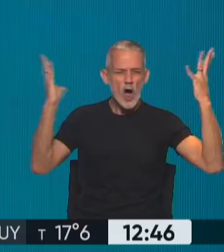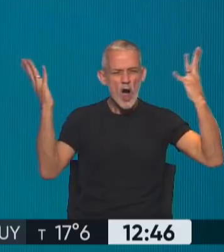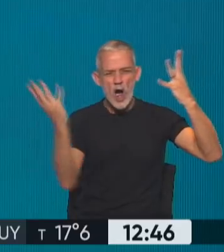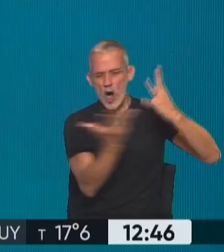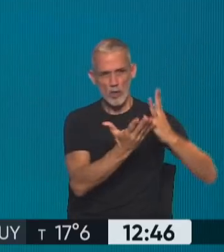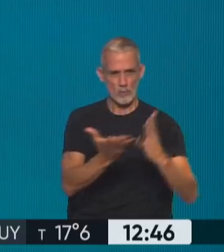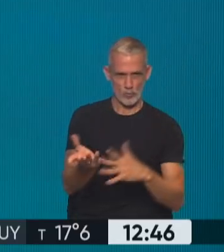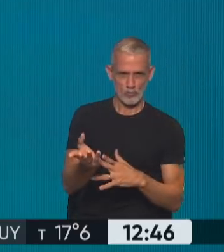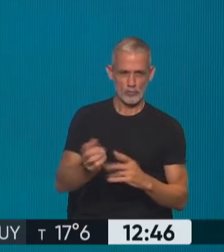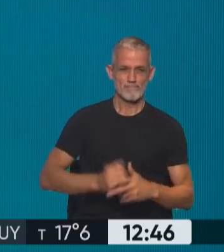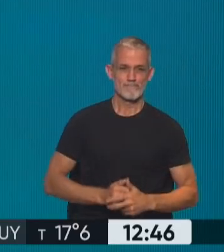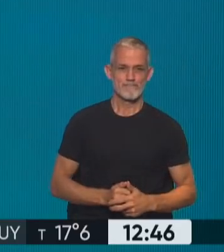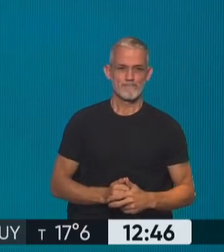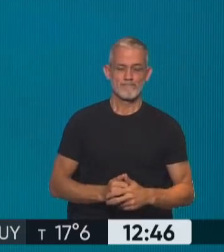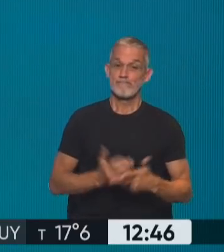latitudes.